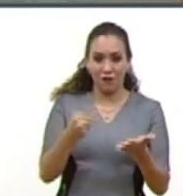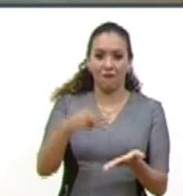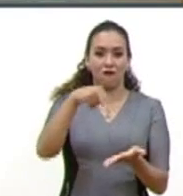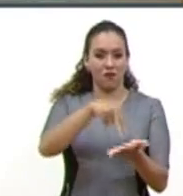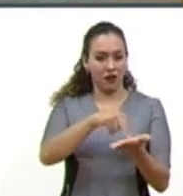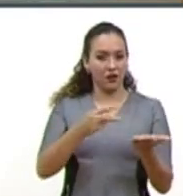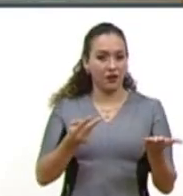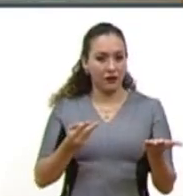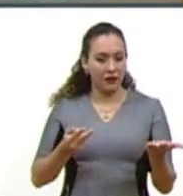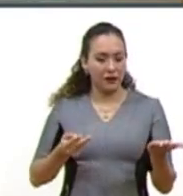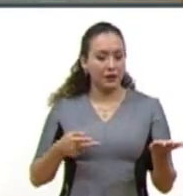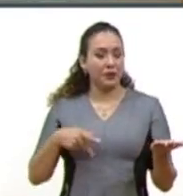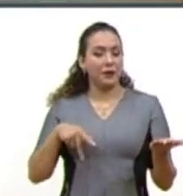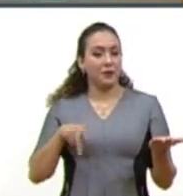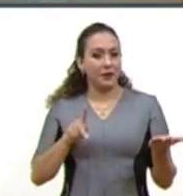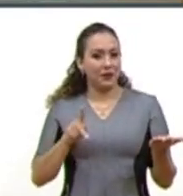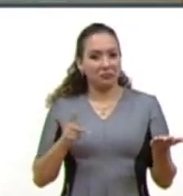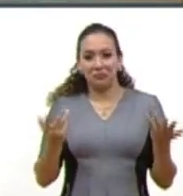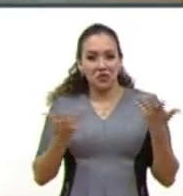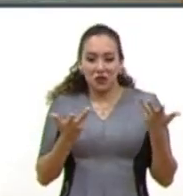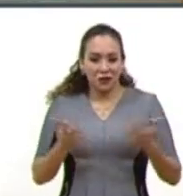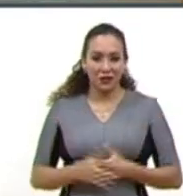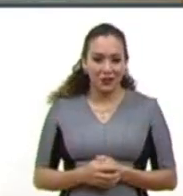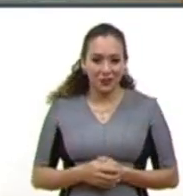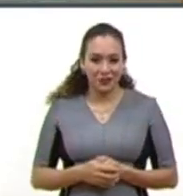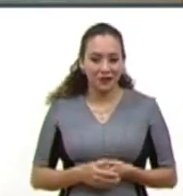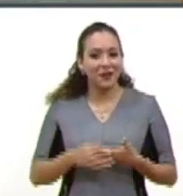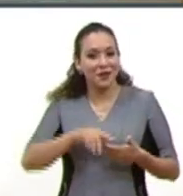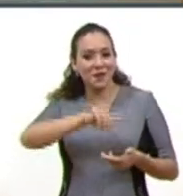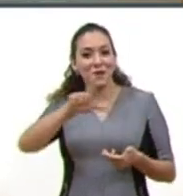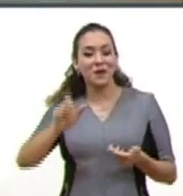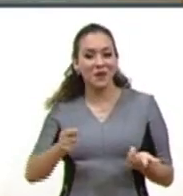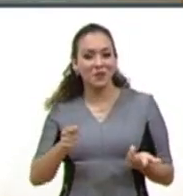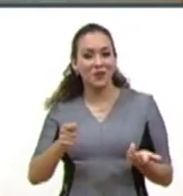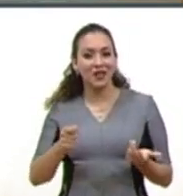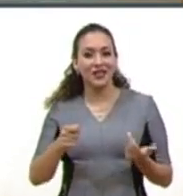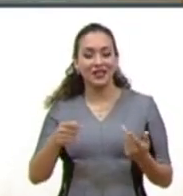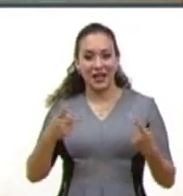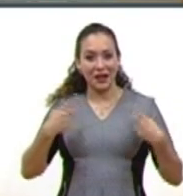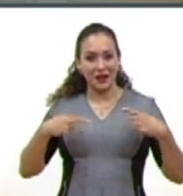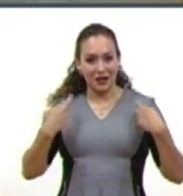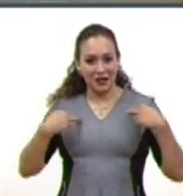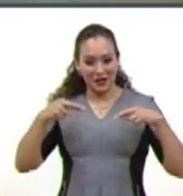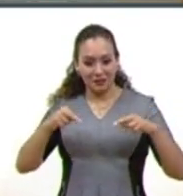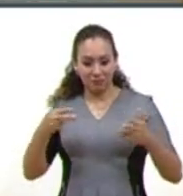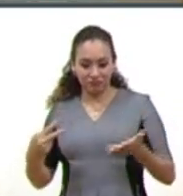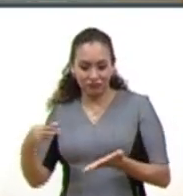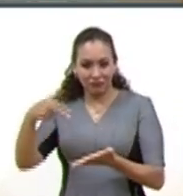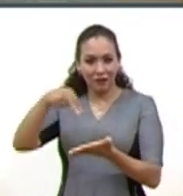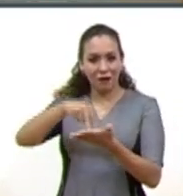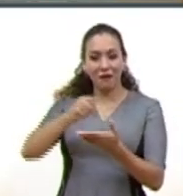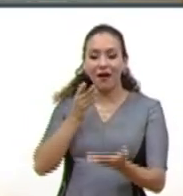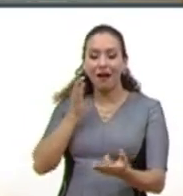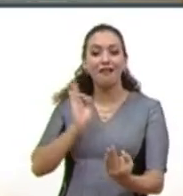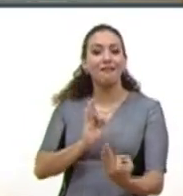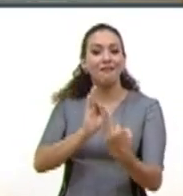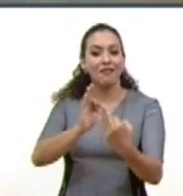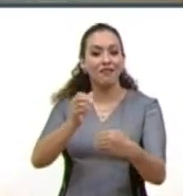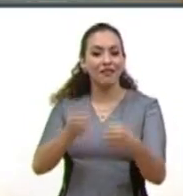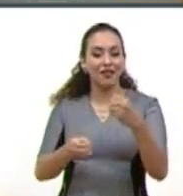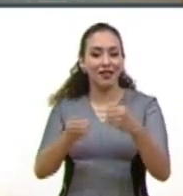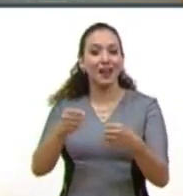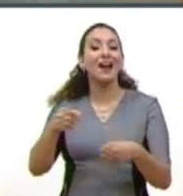resultados. Sin embargo, no lo hizo así. Acude el representante ante el Consejo Local del Estado de México